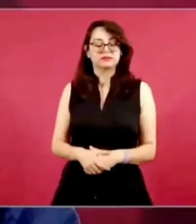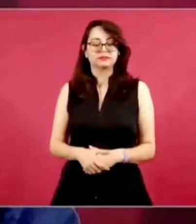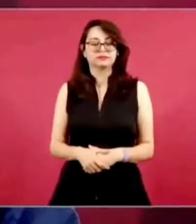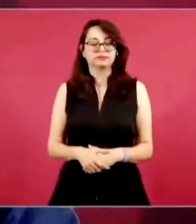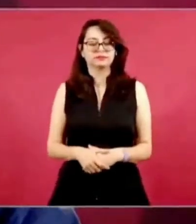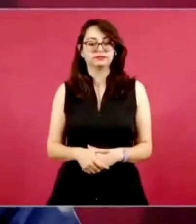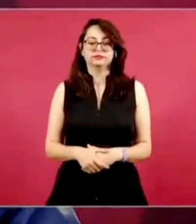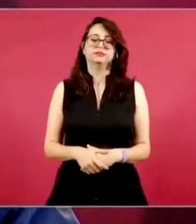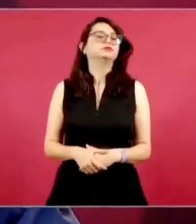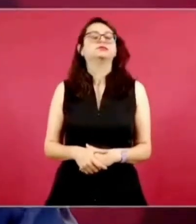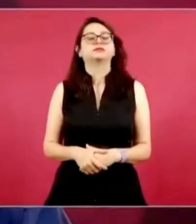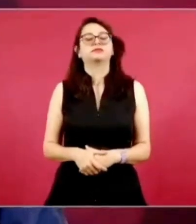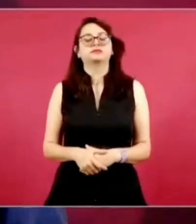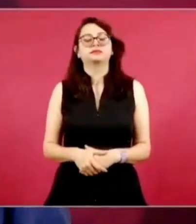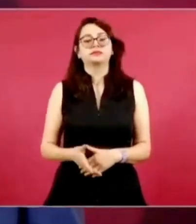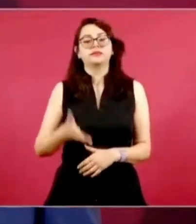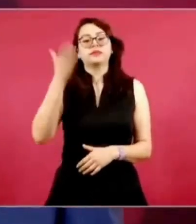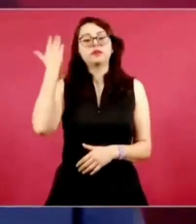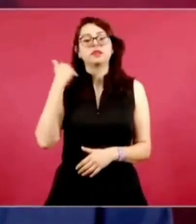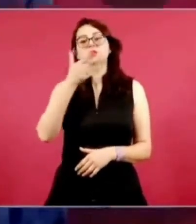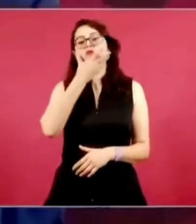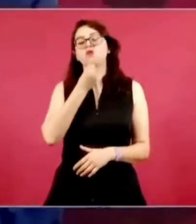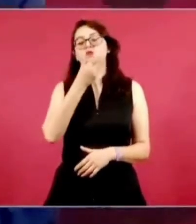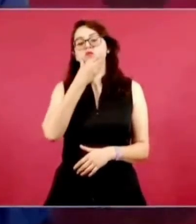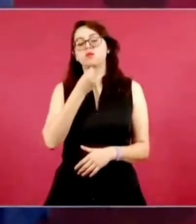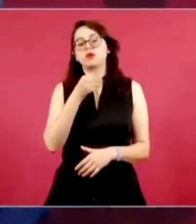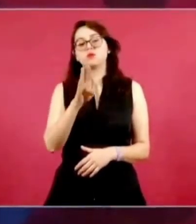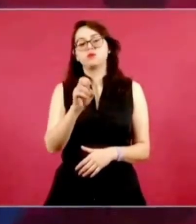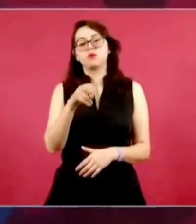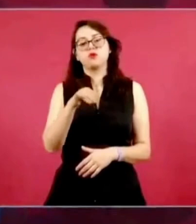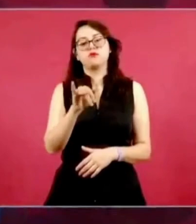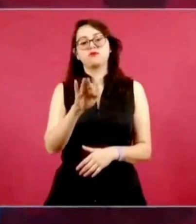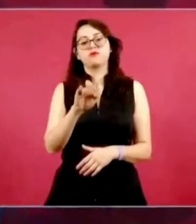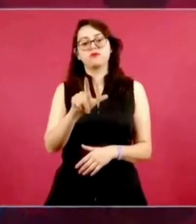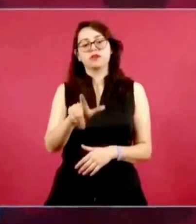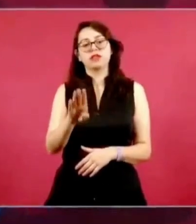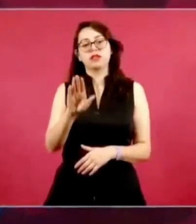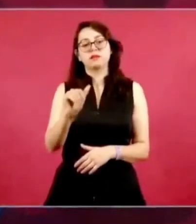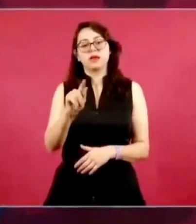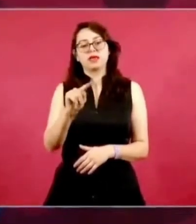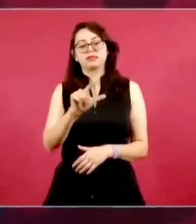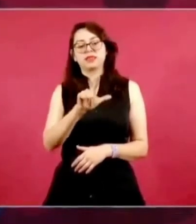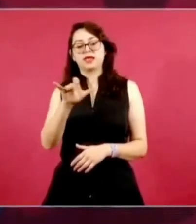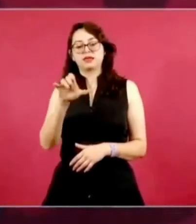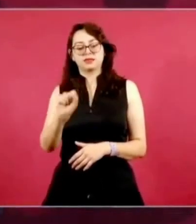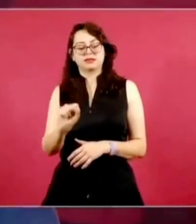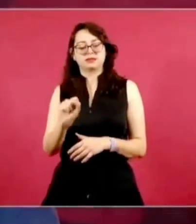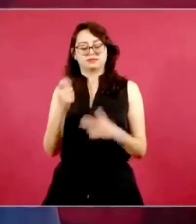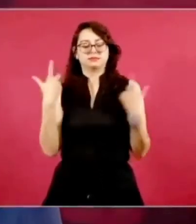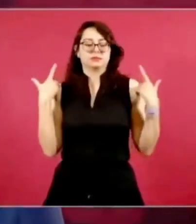El maestro Bonfil Batallas decía, la civilización negada.